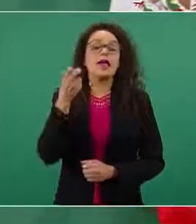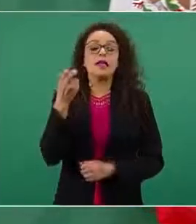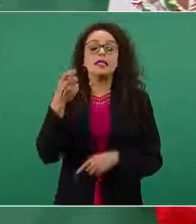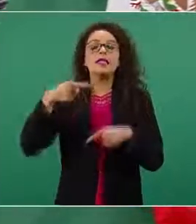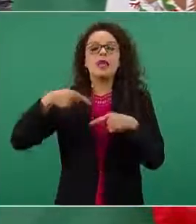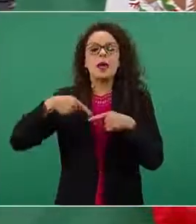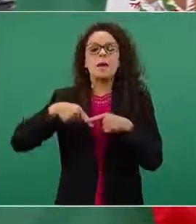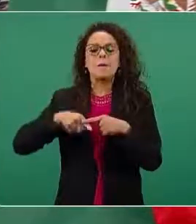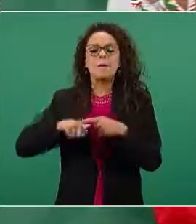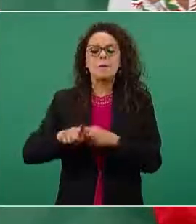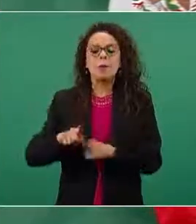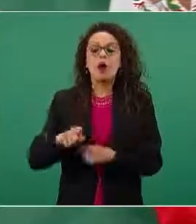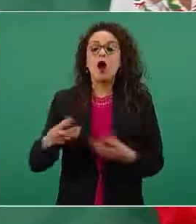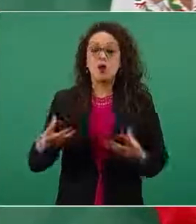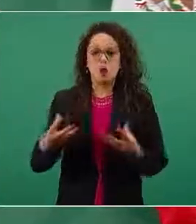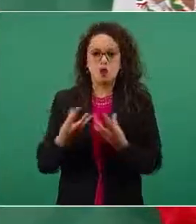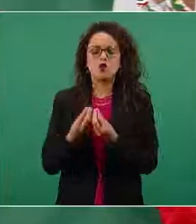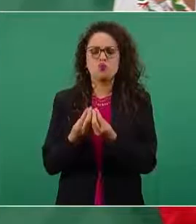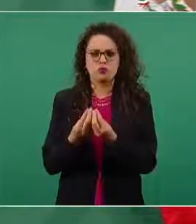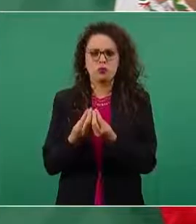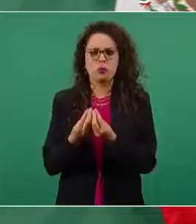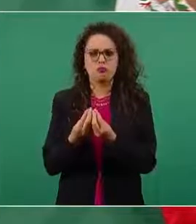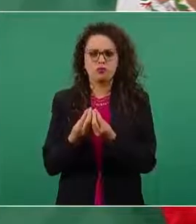empiezan a jalar juntos,